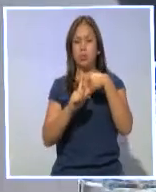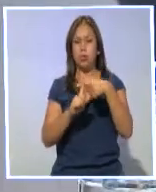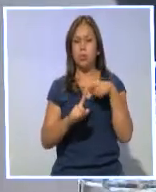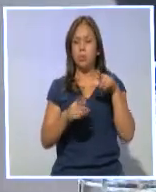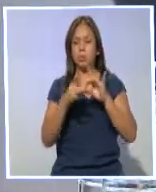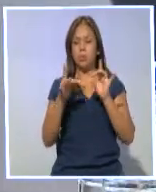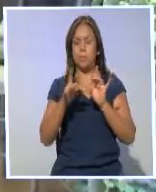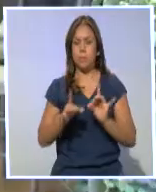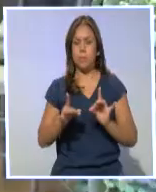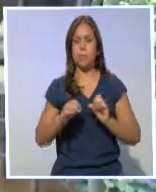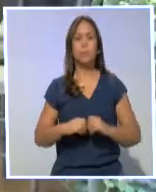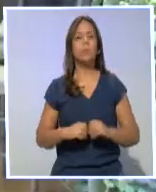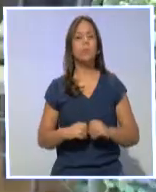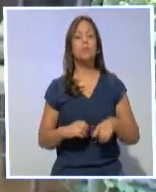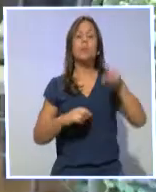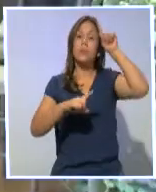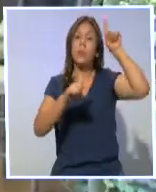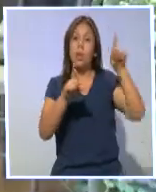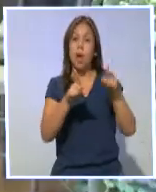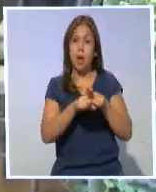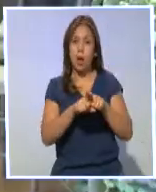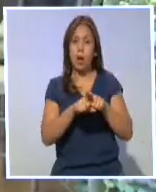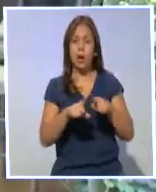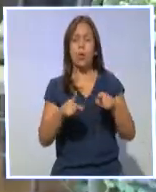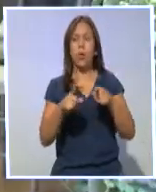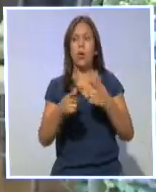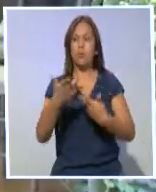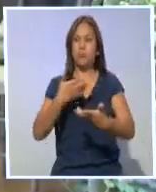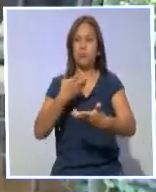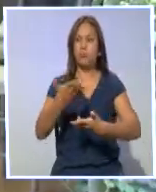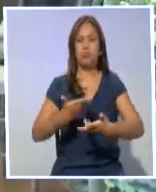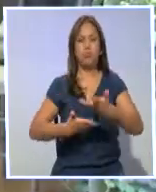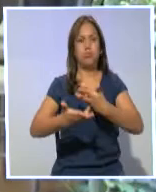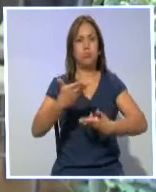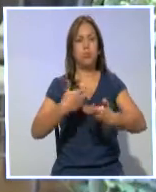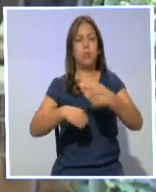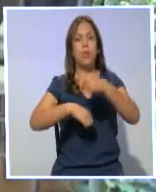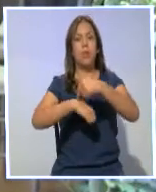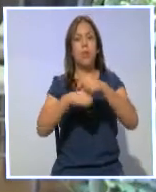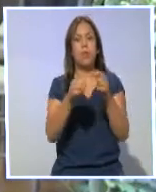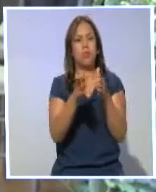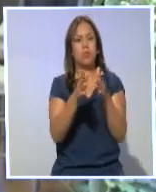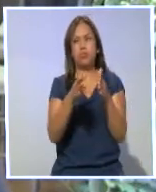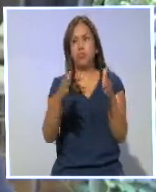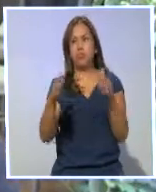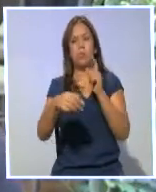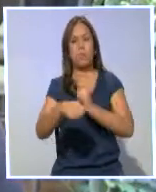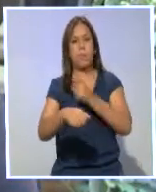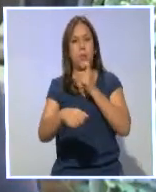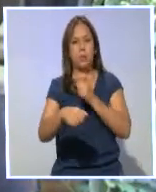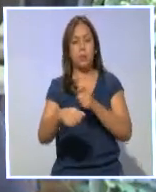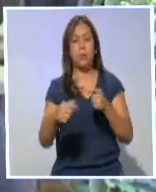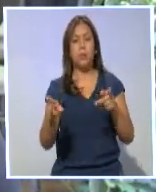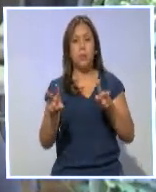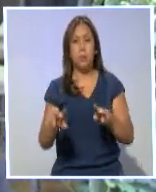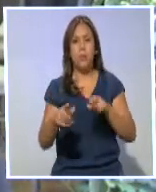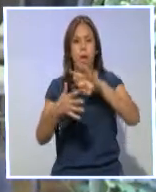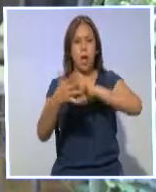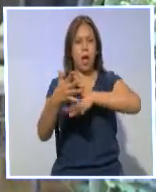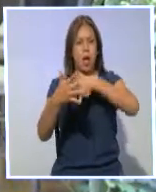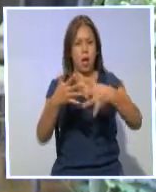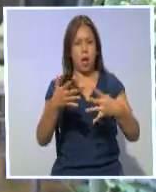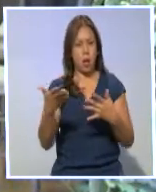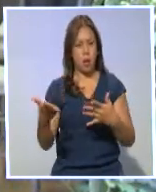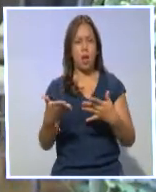este documento. Acordar un protocolo con tiempos específicos, ¿no? Con calendarios, en un